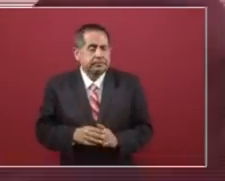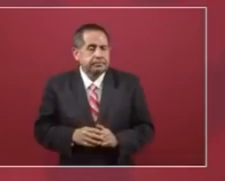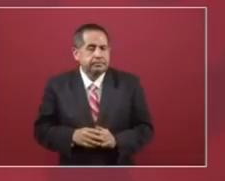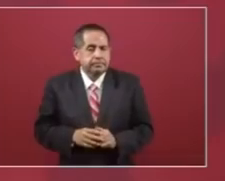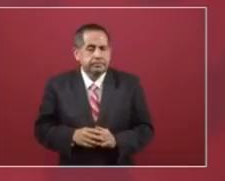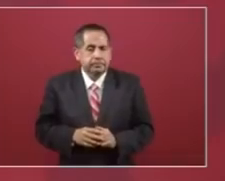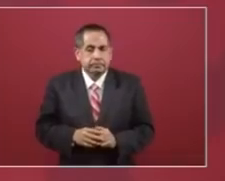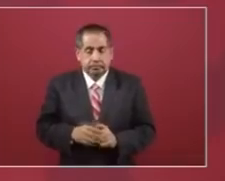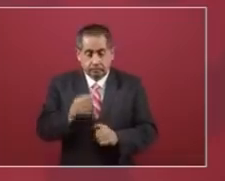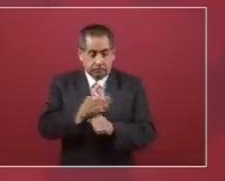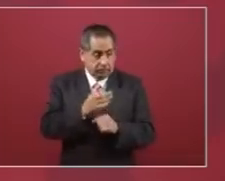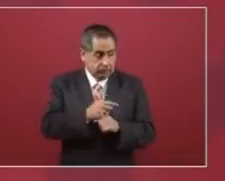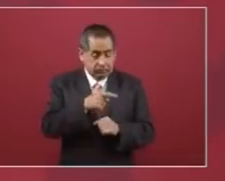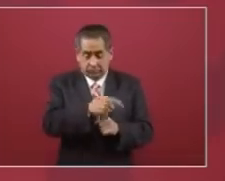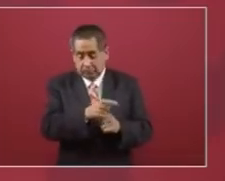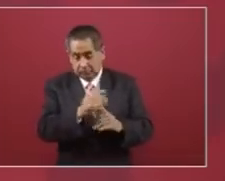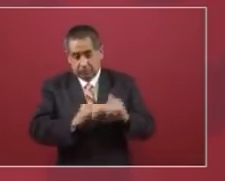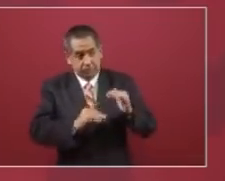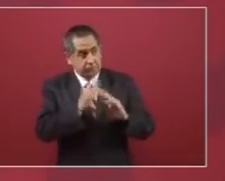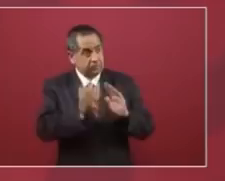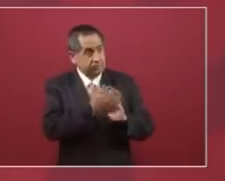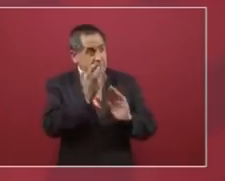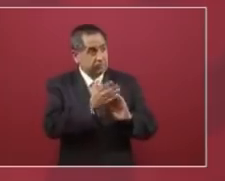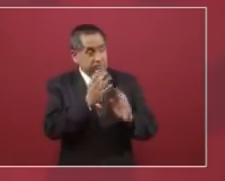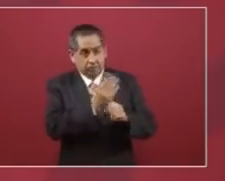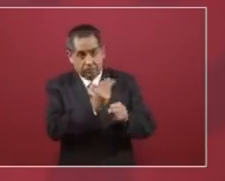en estas obras tan importantes